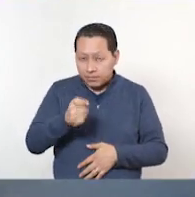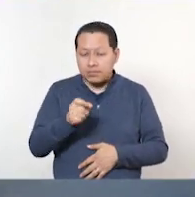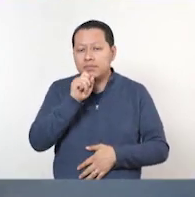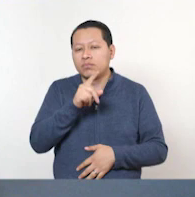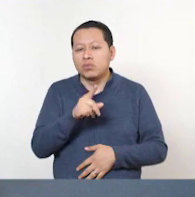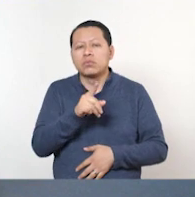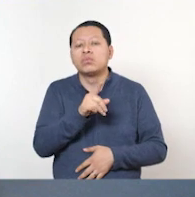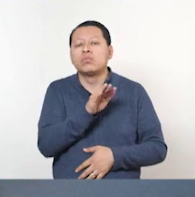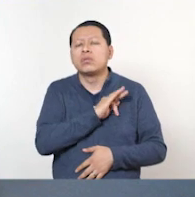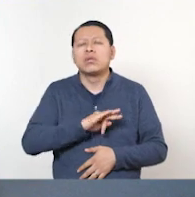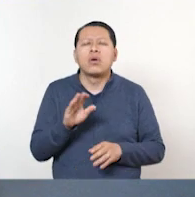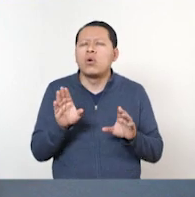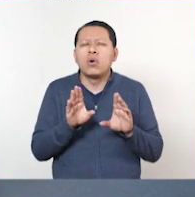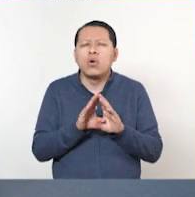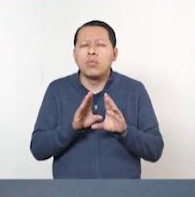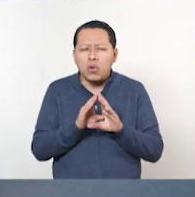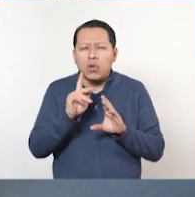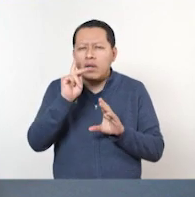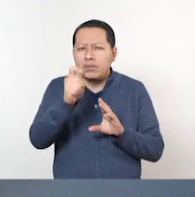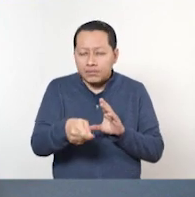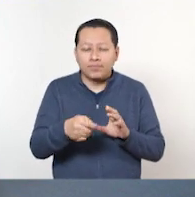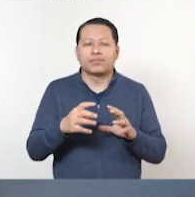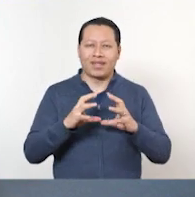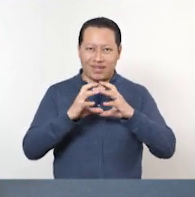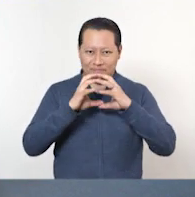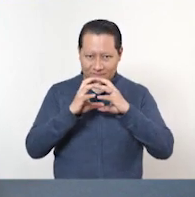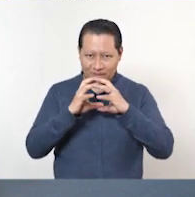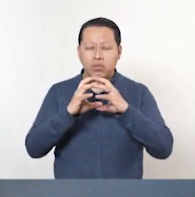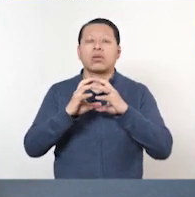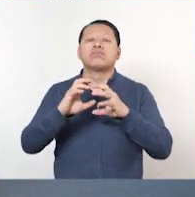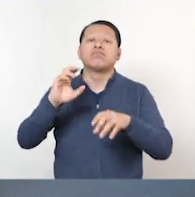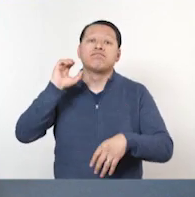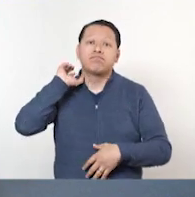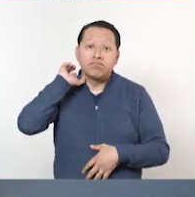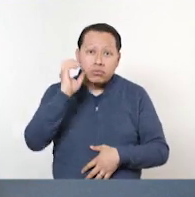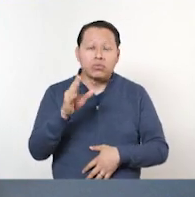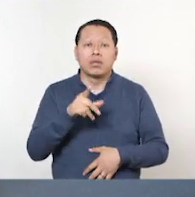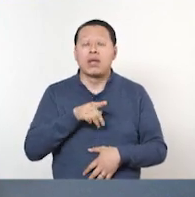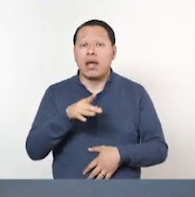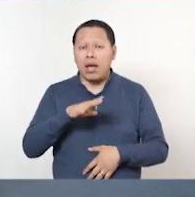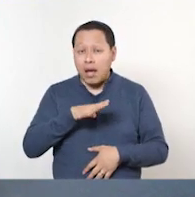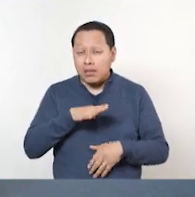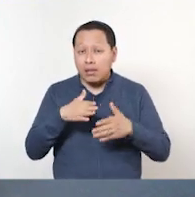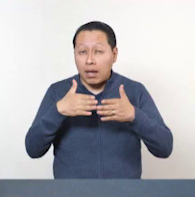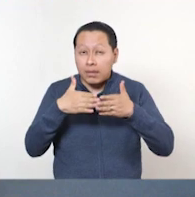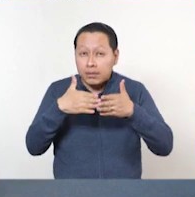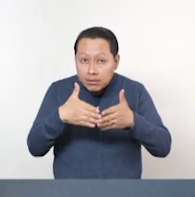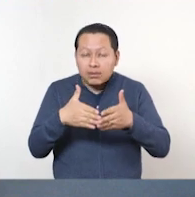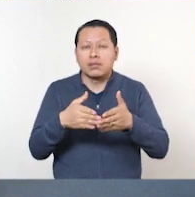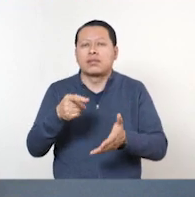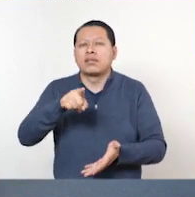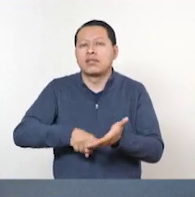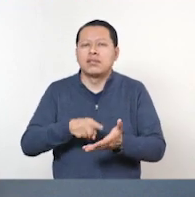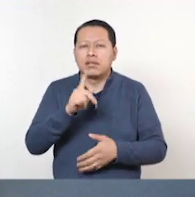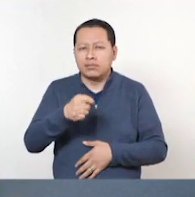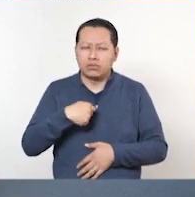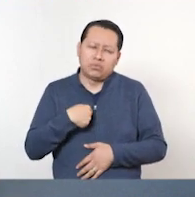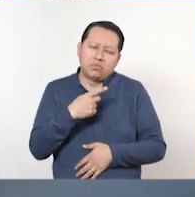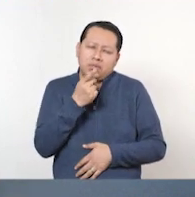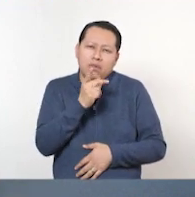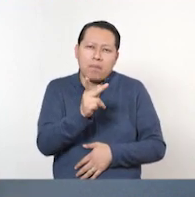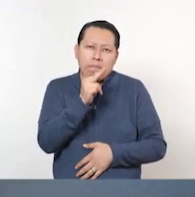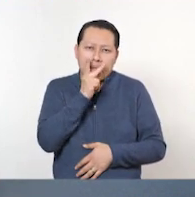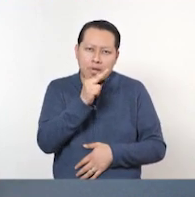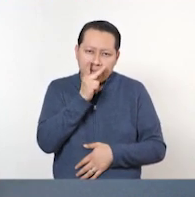Me encantan los juegos. ¿Y cómo le vamos a hacer? Voy a aventar esta pelota y diré, había un navío cargado de... Yo diré